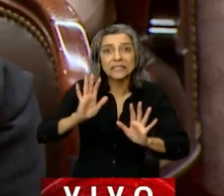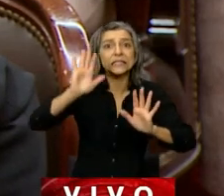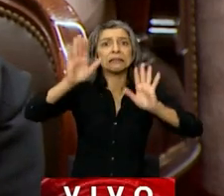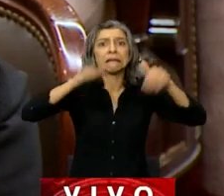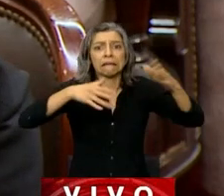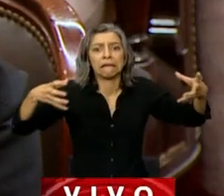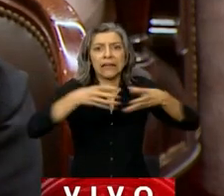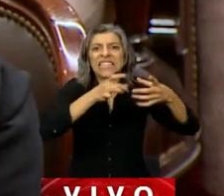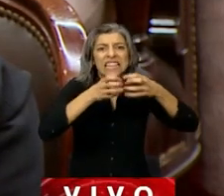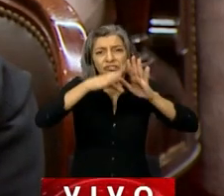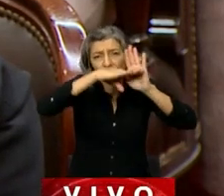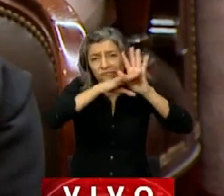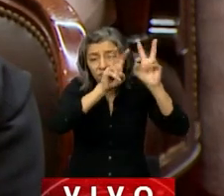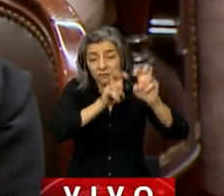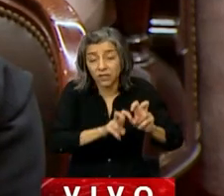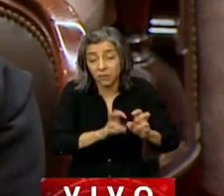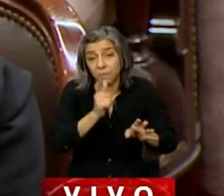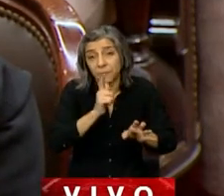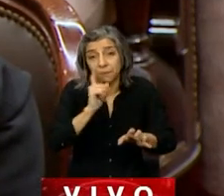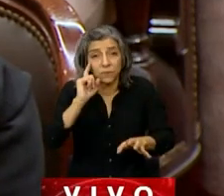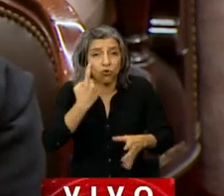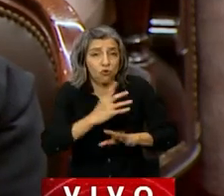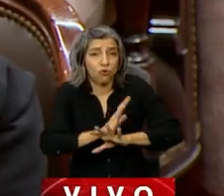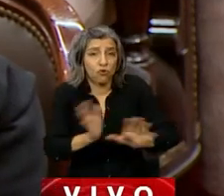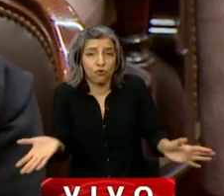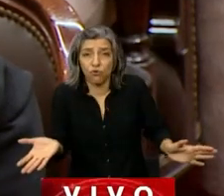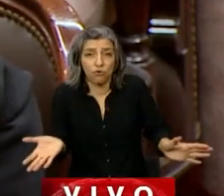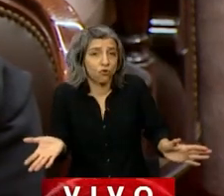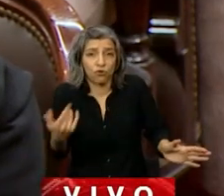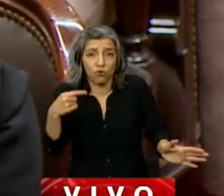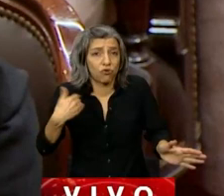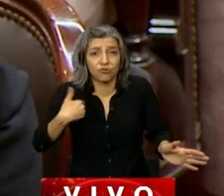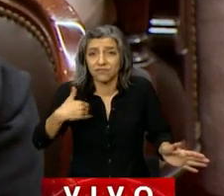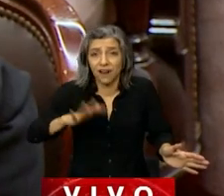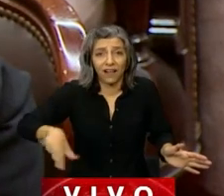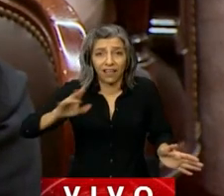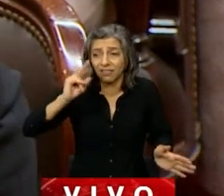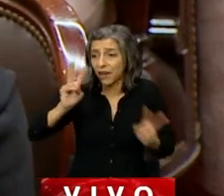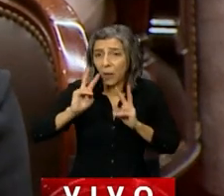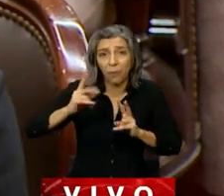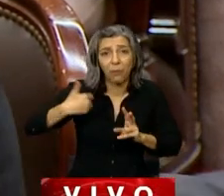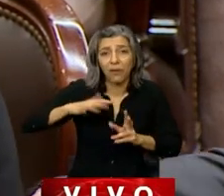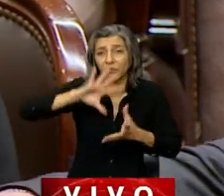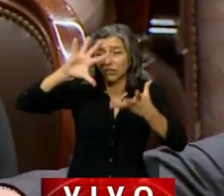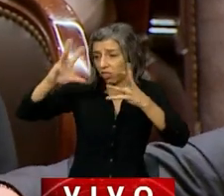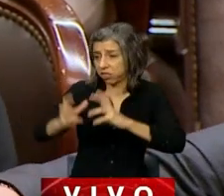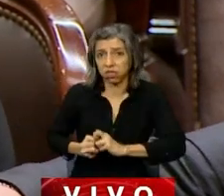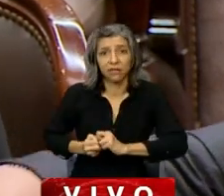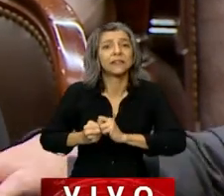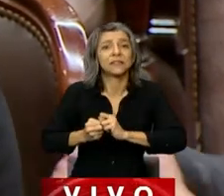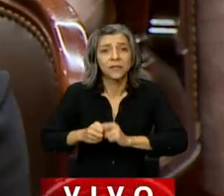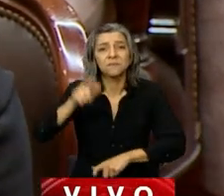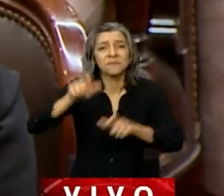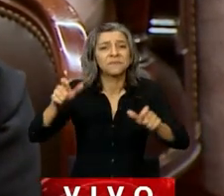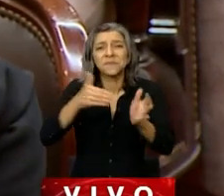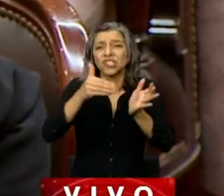sesión con este temario en un país que se deshace, donde millones de argentinos están pidiendo respuestas a